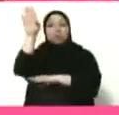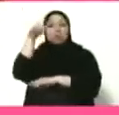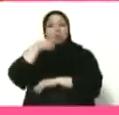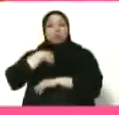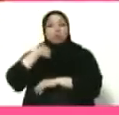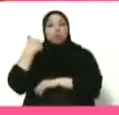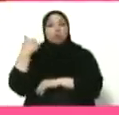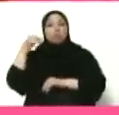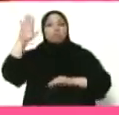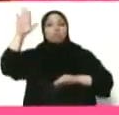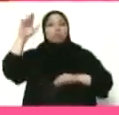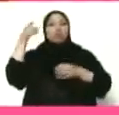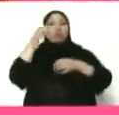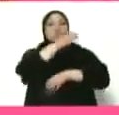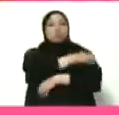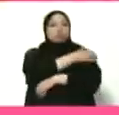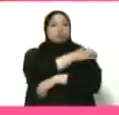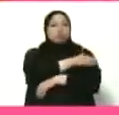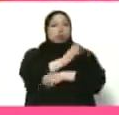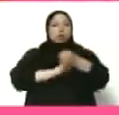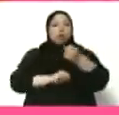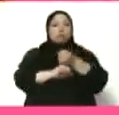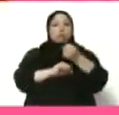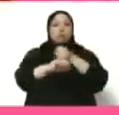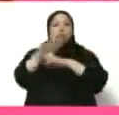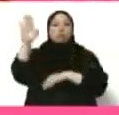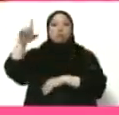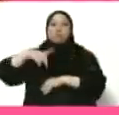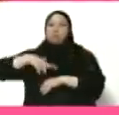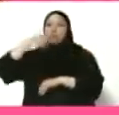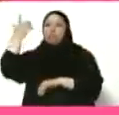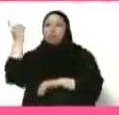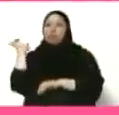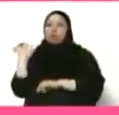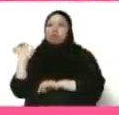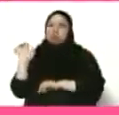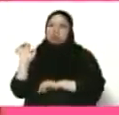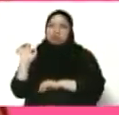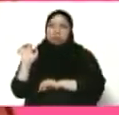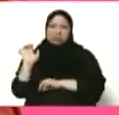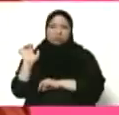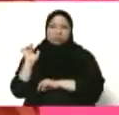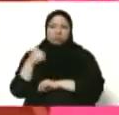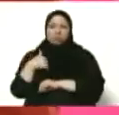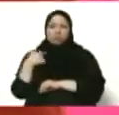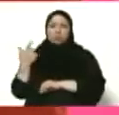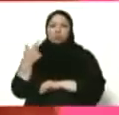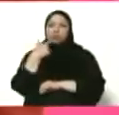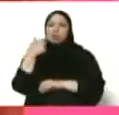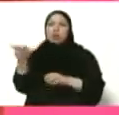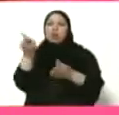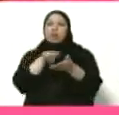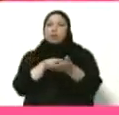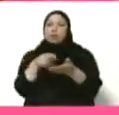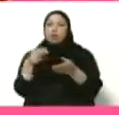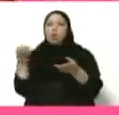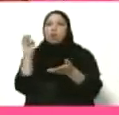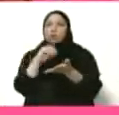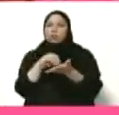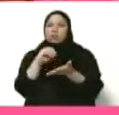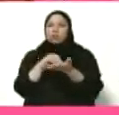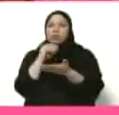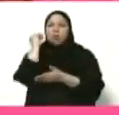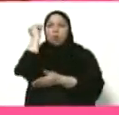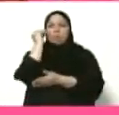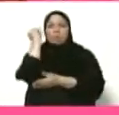dice, a favor de lo que uno dice. Me da pena. Yo un día pedí un derecho a réplica, ¿verdad? Yo di una